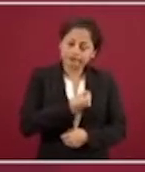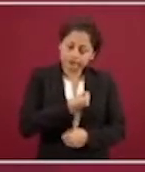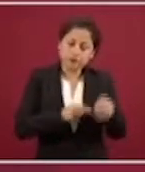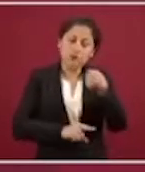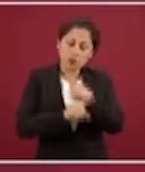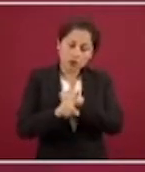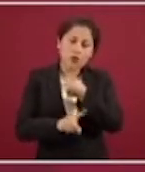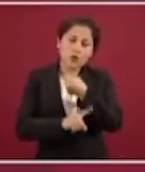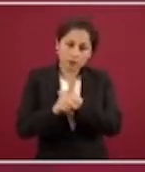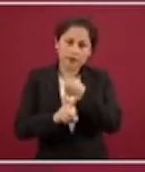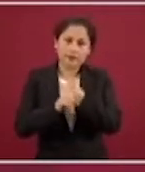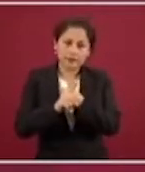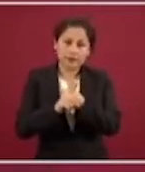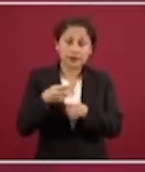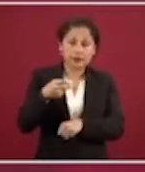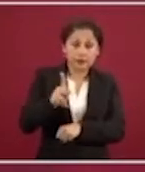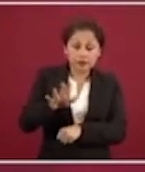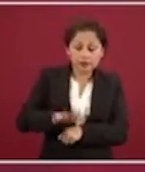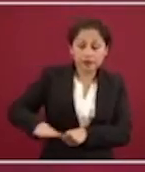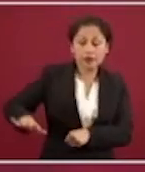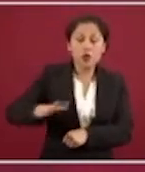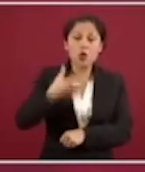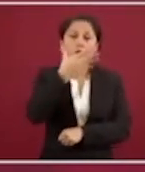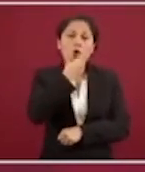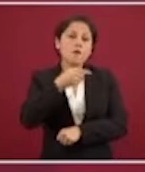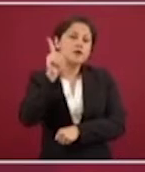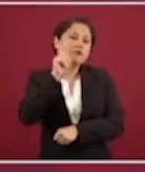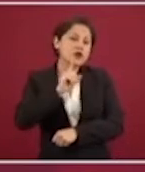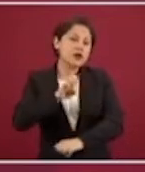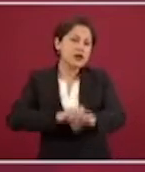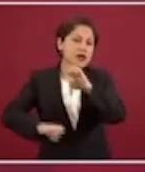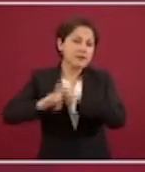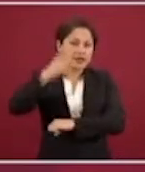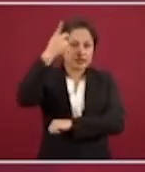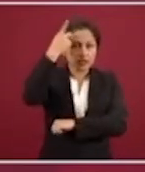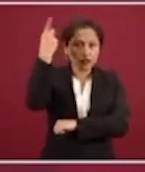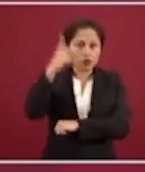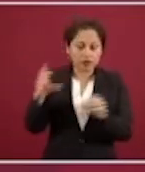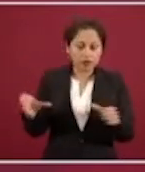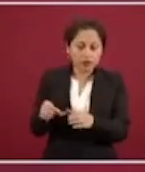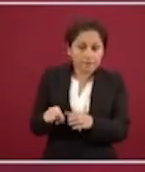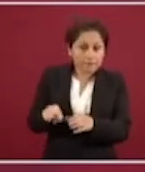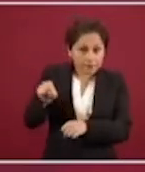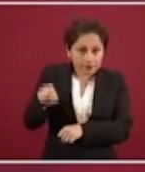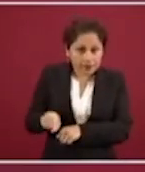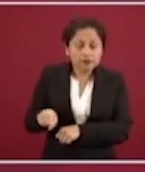estos pequeños empresarios, mujeres y hombres, están actuando de